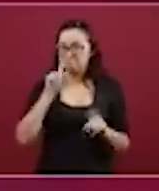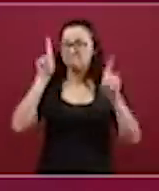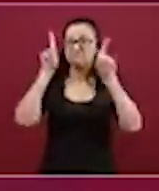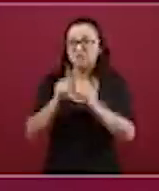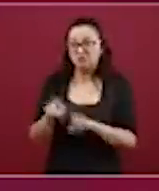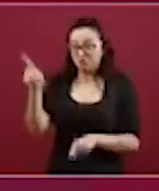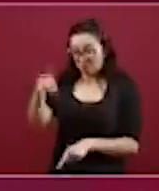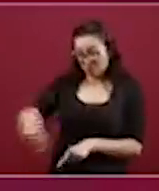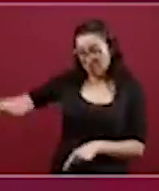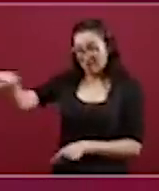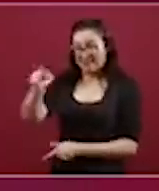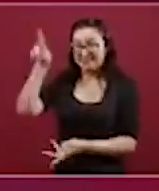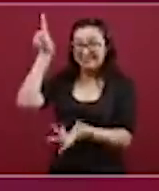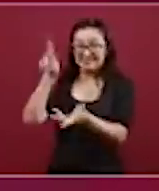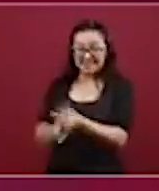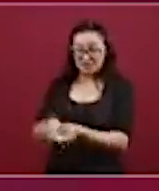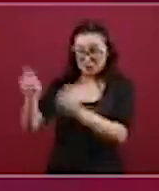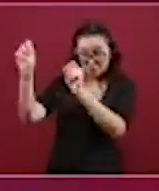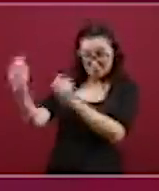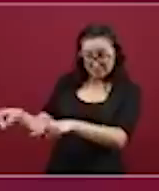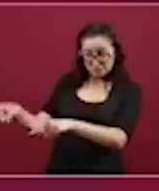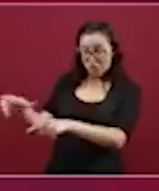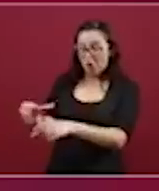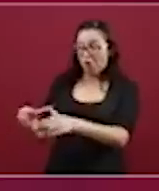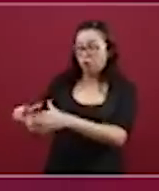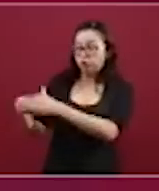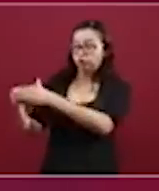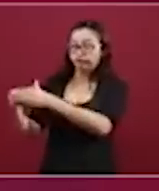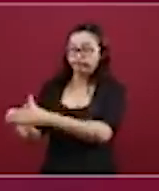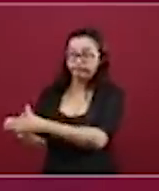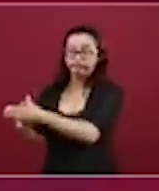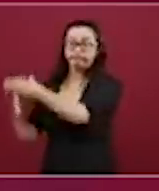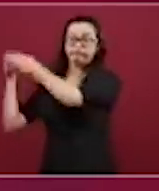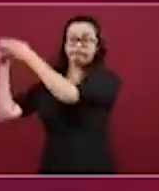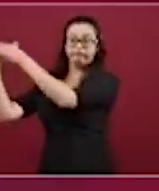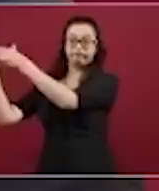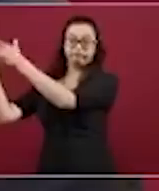facción, una corriente,